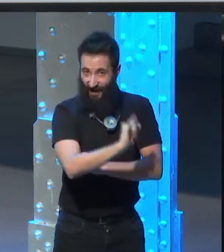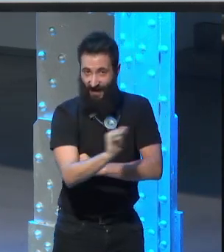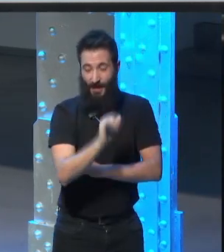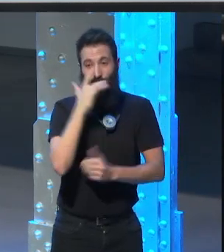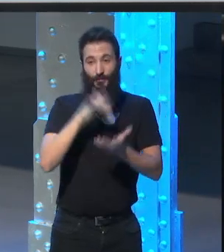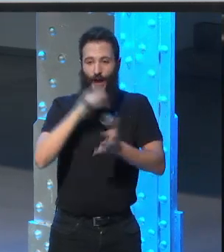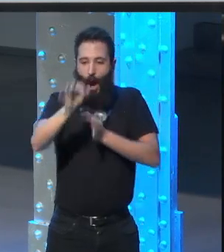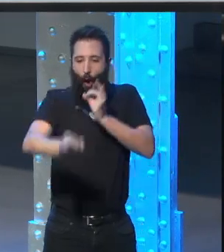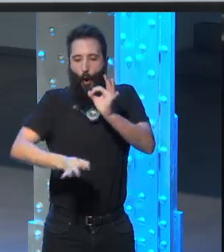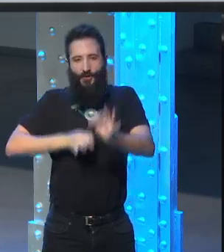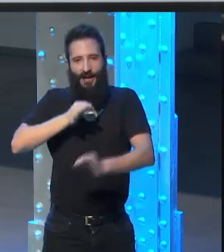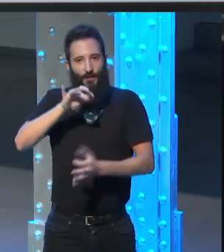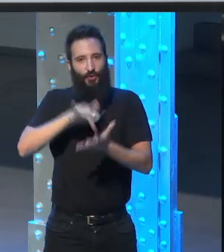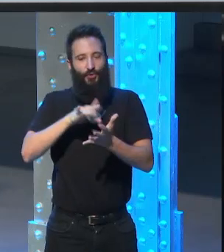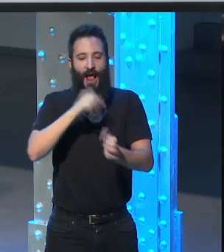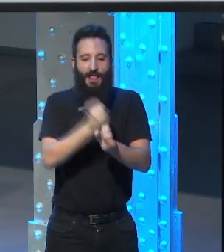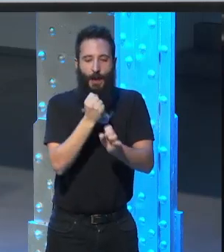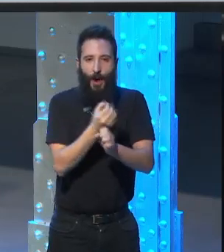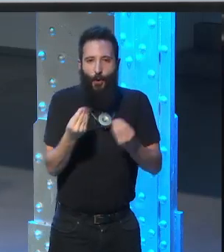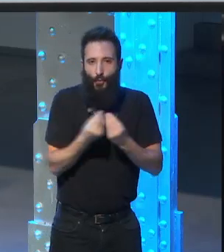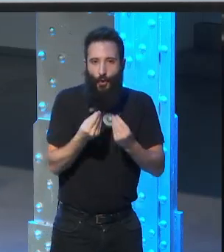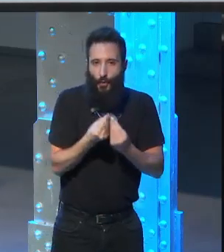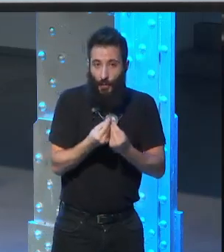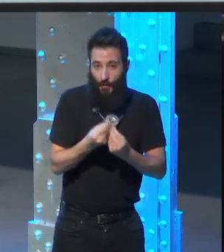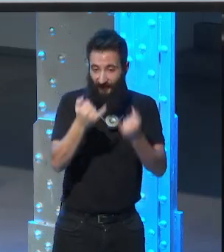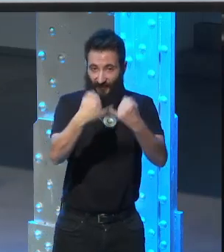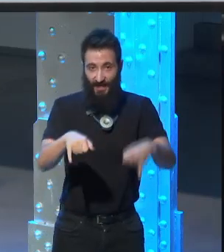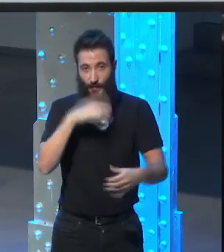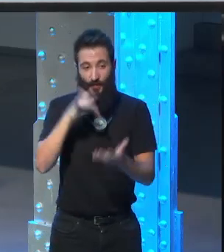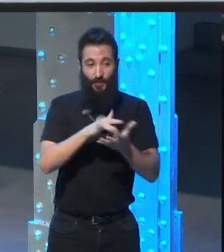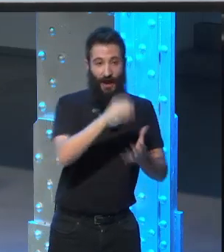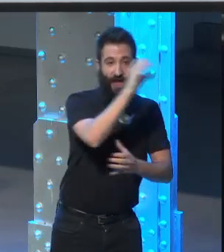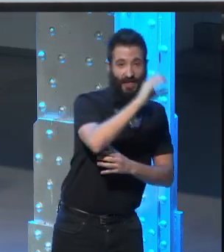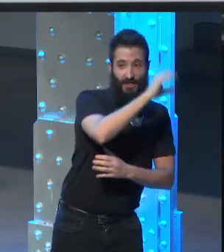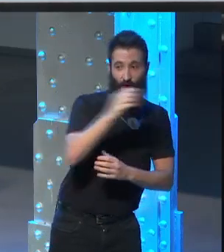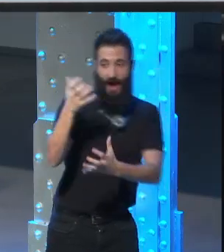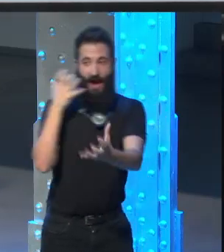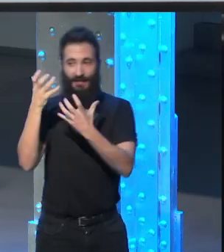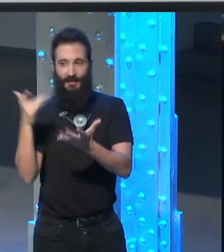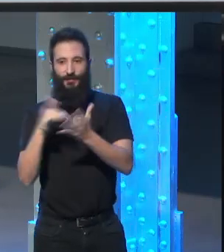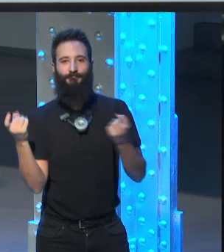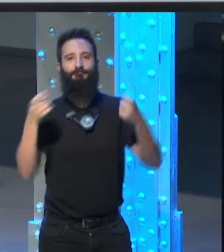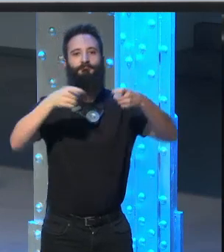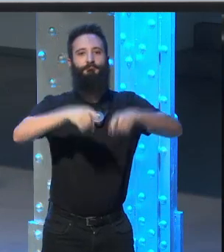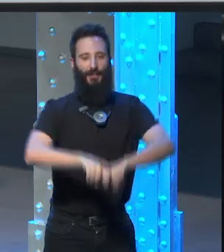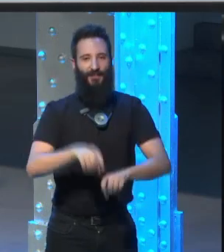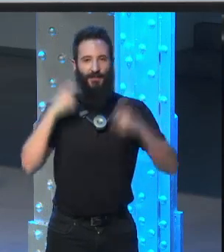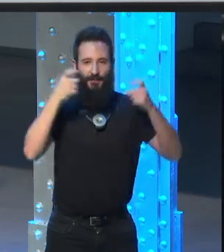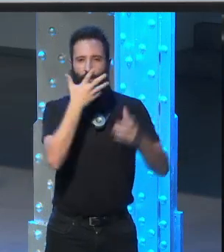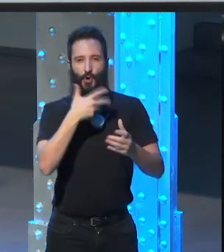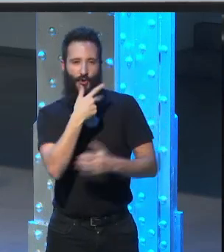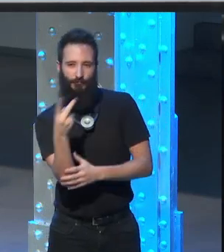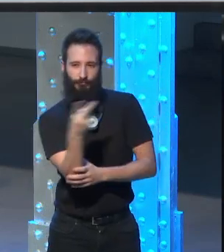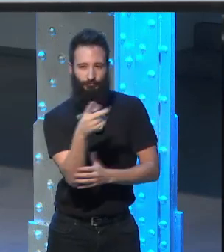Entonces, organizamos un networking event donde juntamos estos artistas y científicos y tenían que conocerse, presentar su trabajo